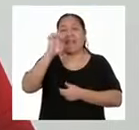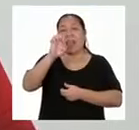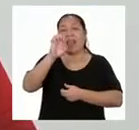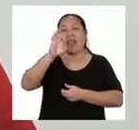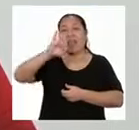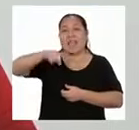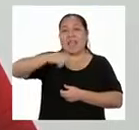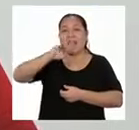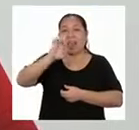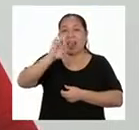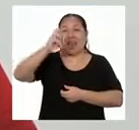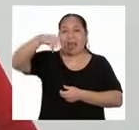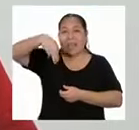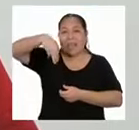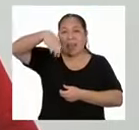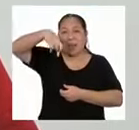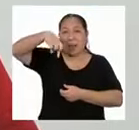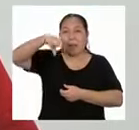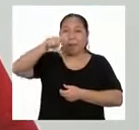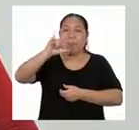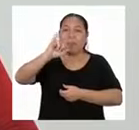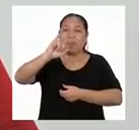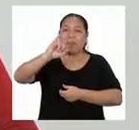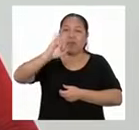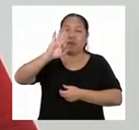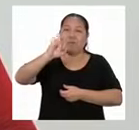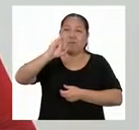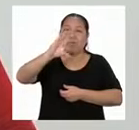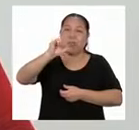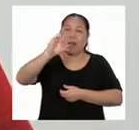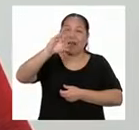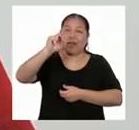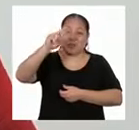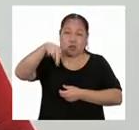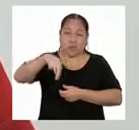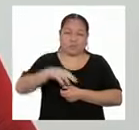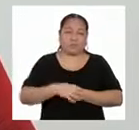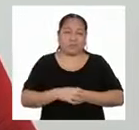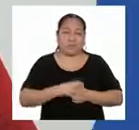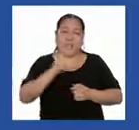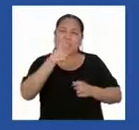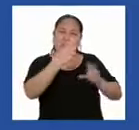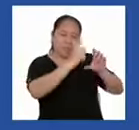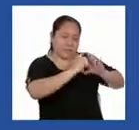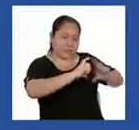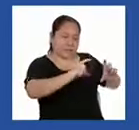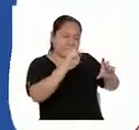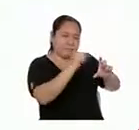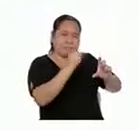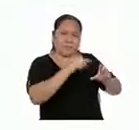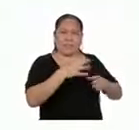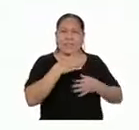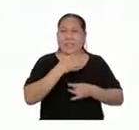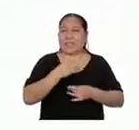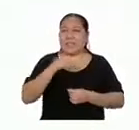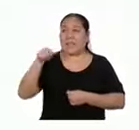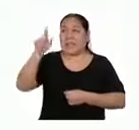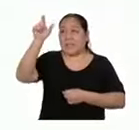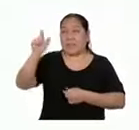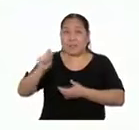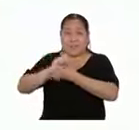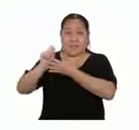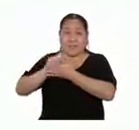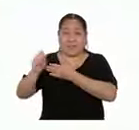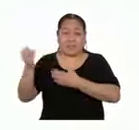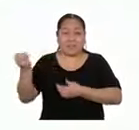Ejemplificando. Vamos con el tercer párrafo. Aquí sucede algo interesante. El autor está